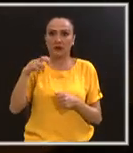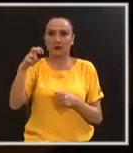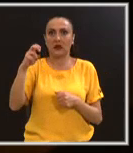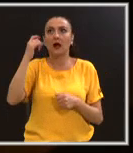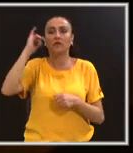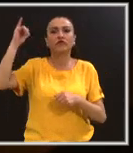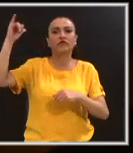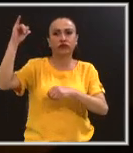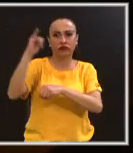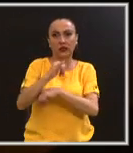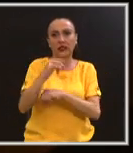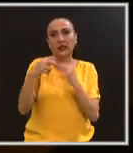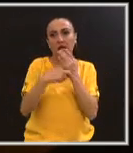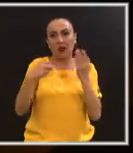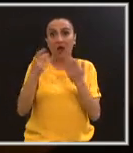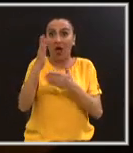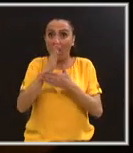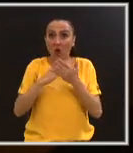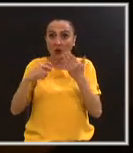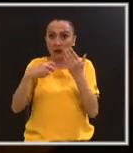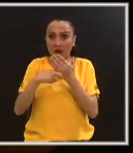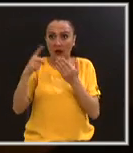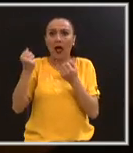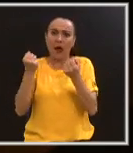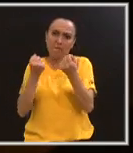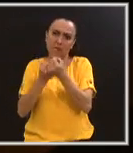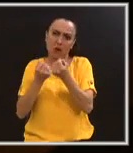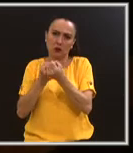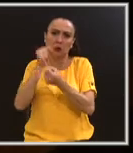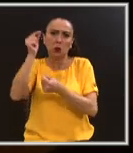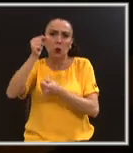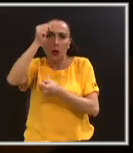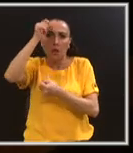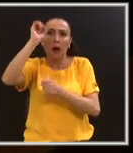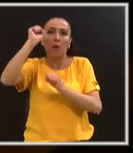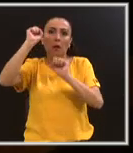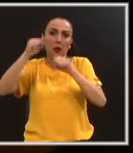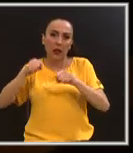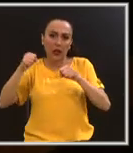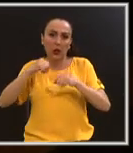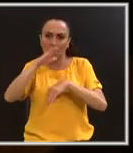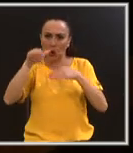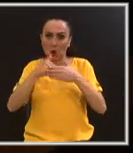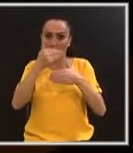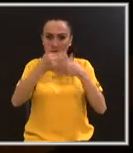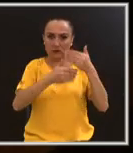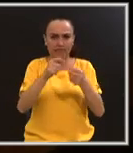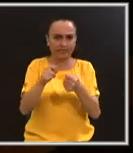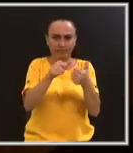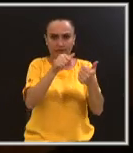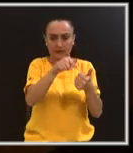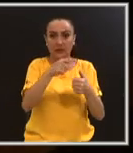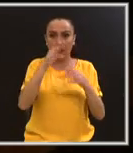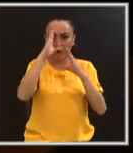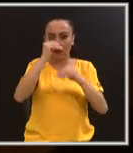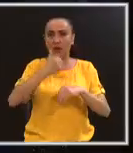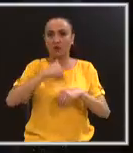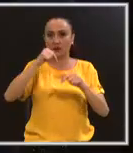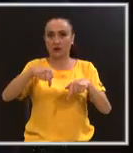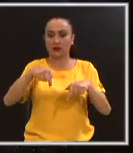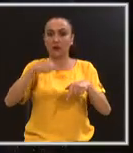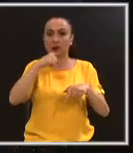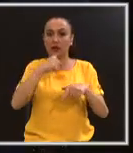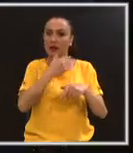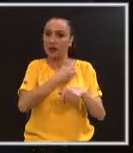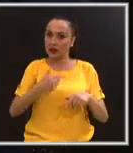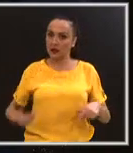pa que en algún momento algunas aerolíneas colaboran incluso con el gobierno para poder hacer todo ese tipo de expulsión la información que les tenemos acá desde sector